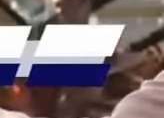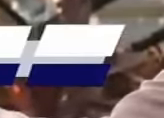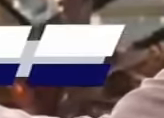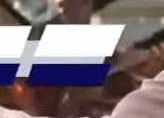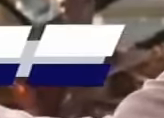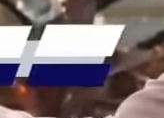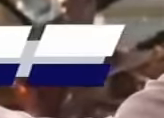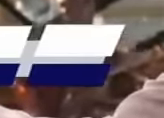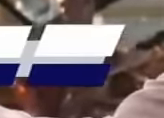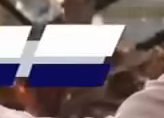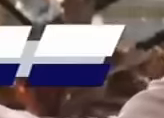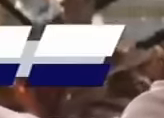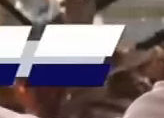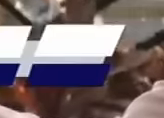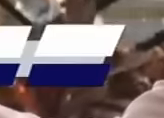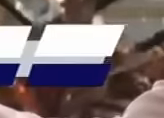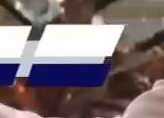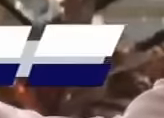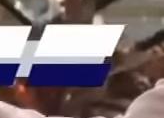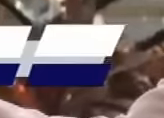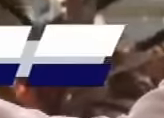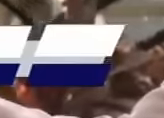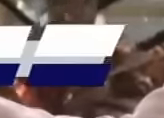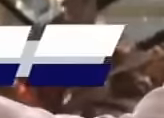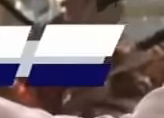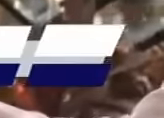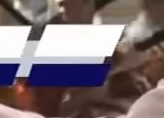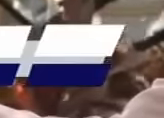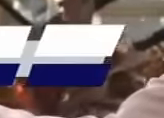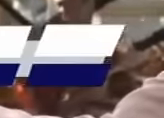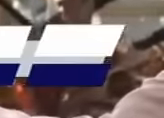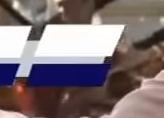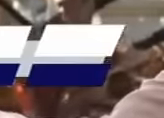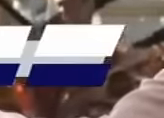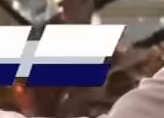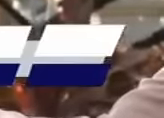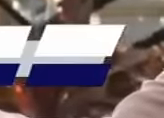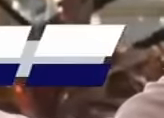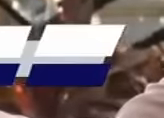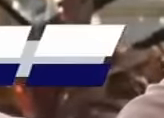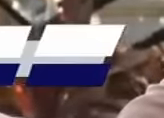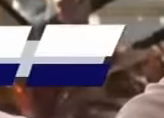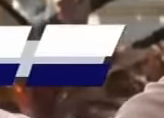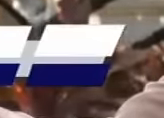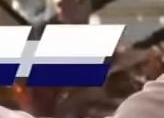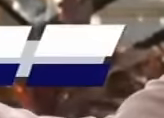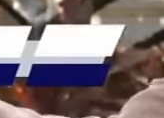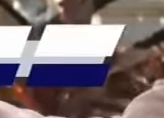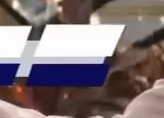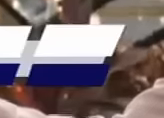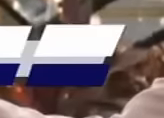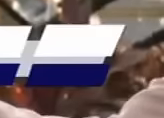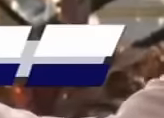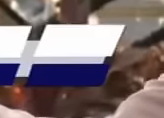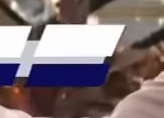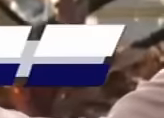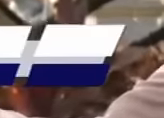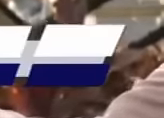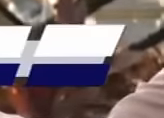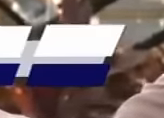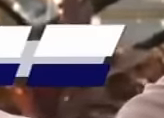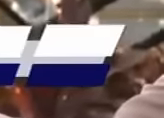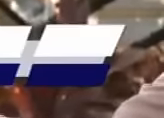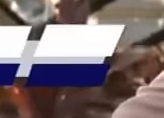diplomático de no avalar esta acción y, por el contrario, expresar solidaridad, profundo apoyo al presidente Manuel López Obrador